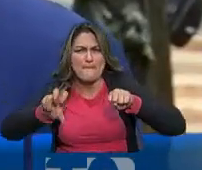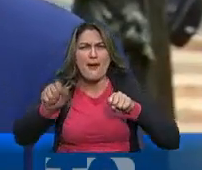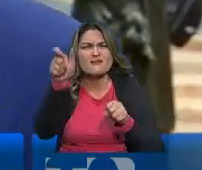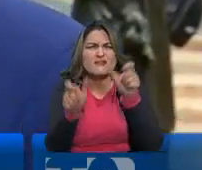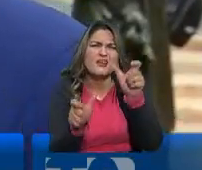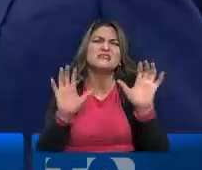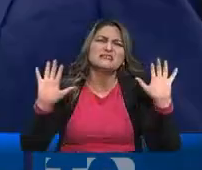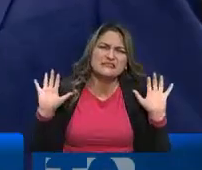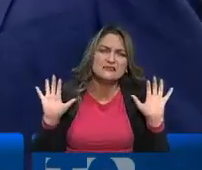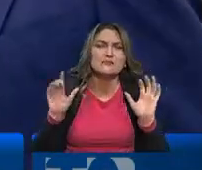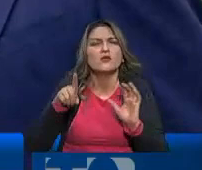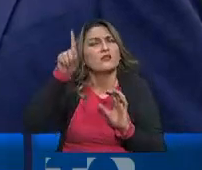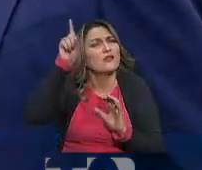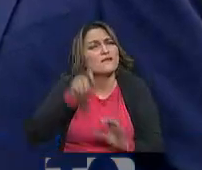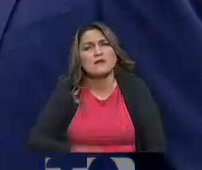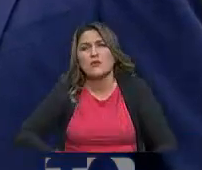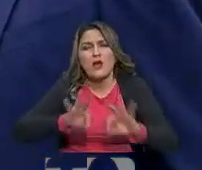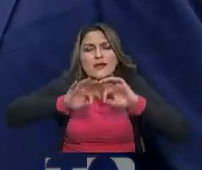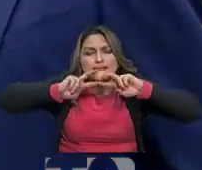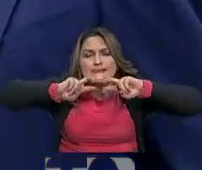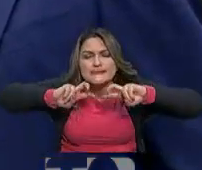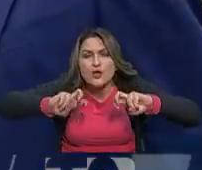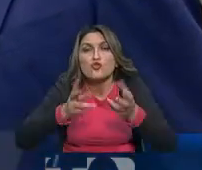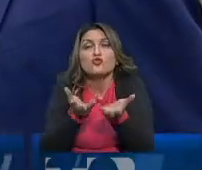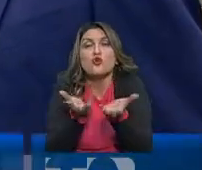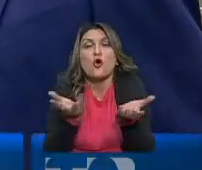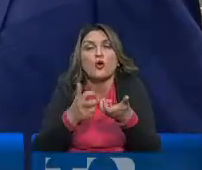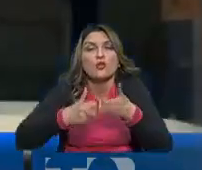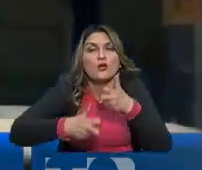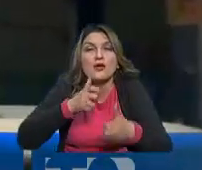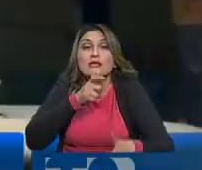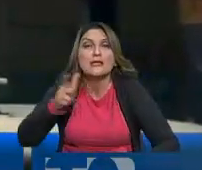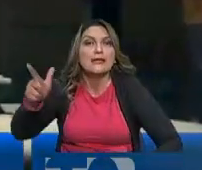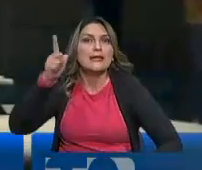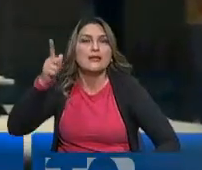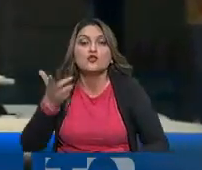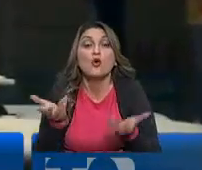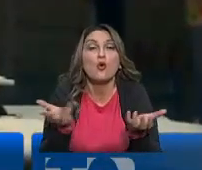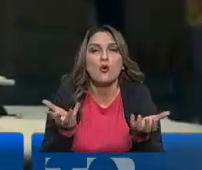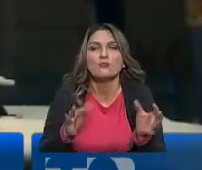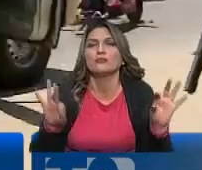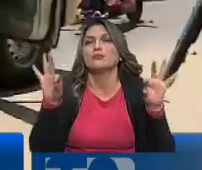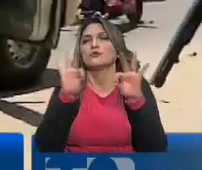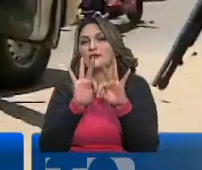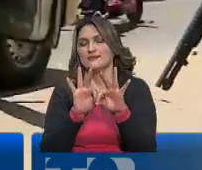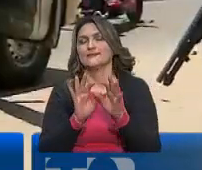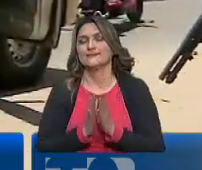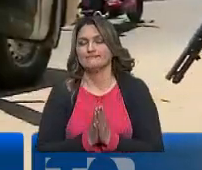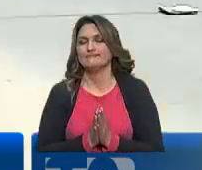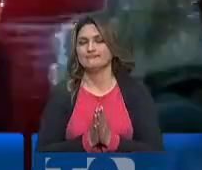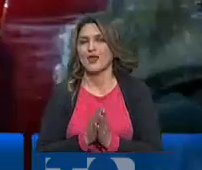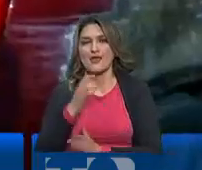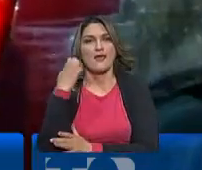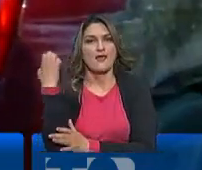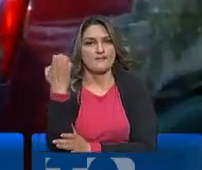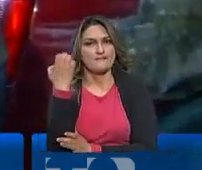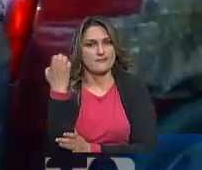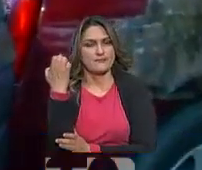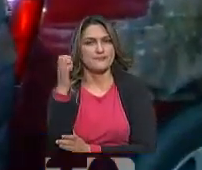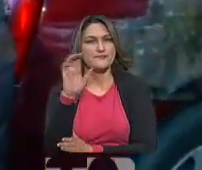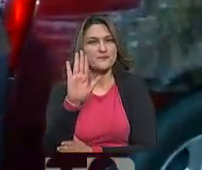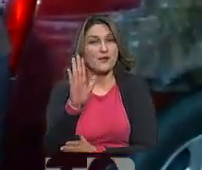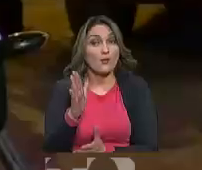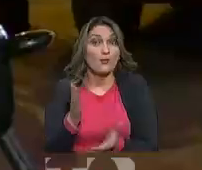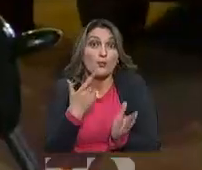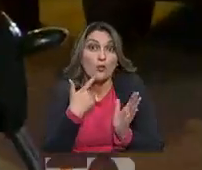estos estados de excepción. Y es que a su criterio los estados de excepción funcionan en cierta medida como estrategias emergentes. Pero en el día a